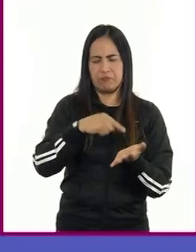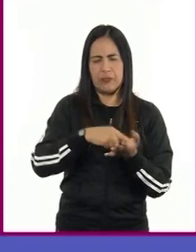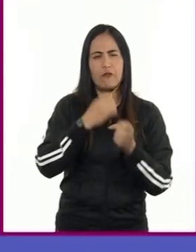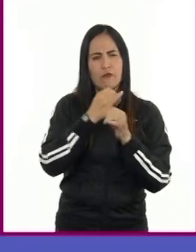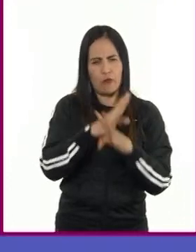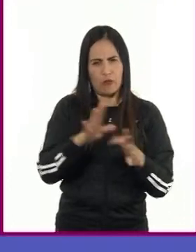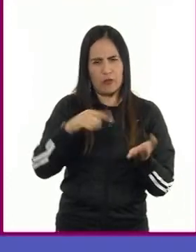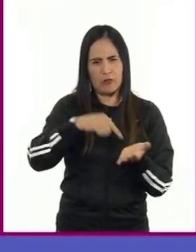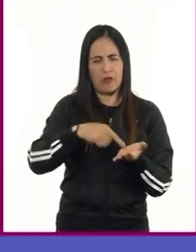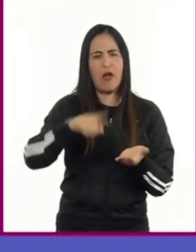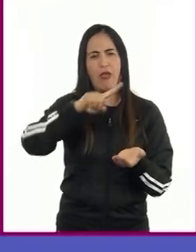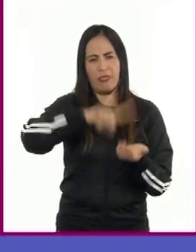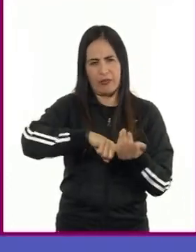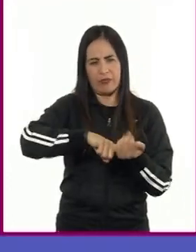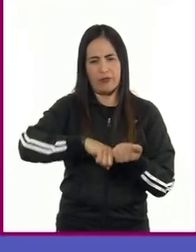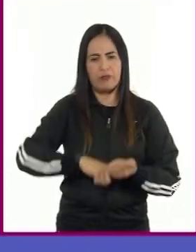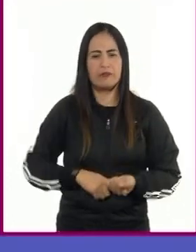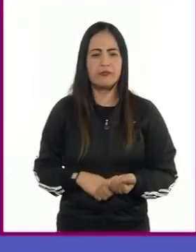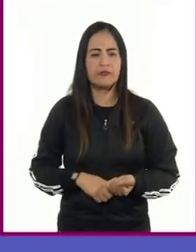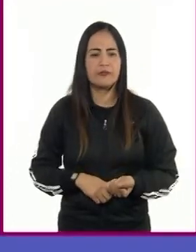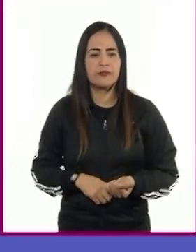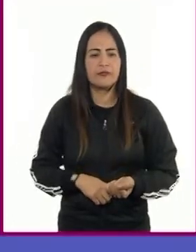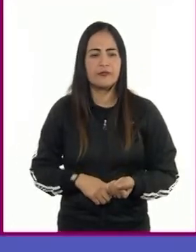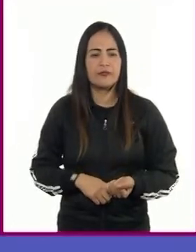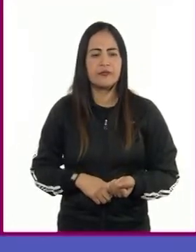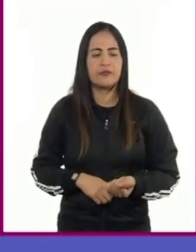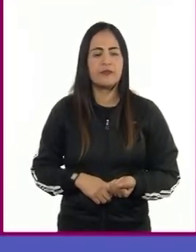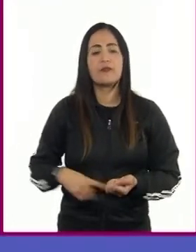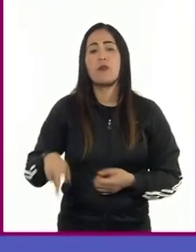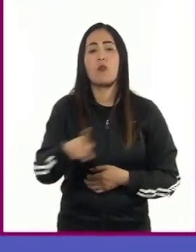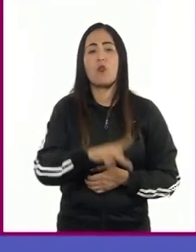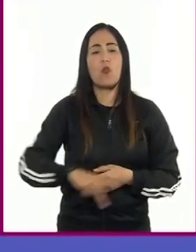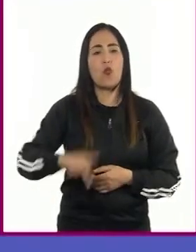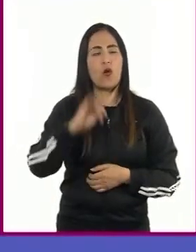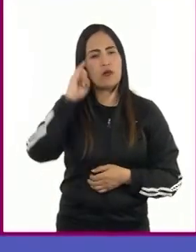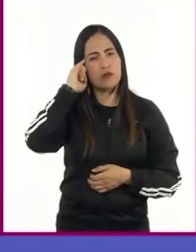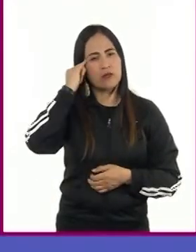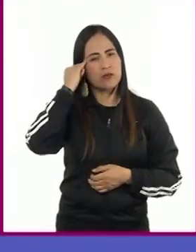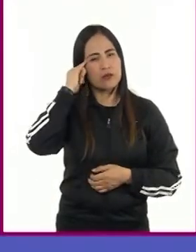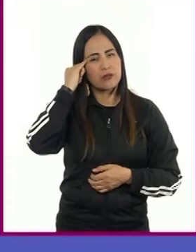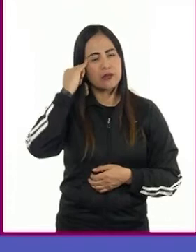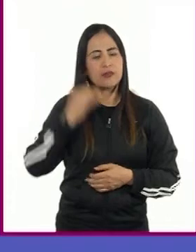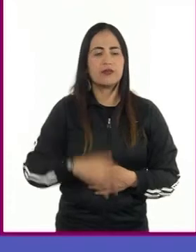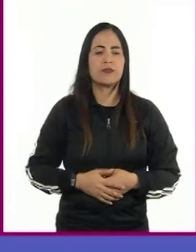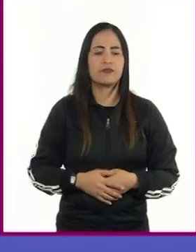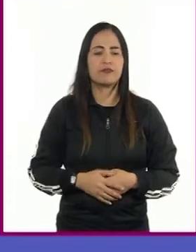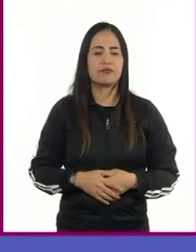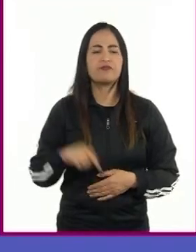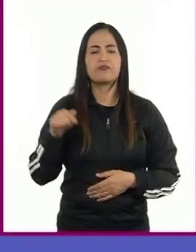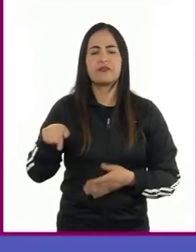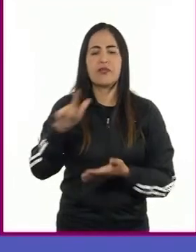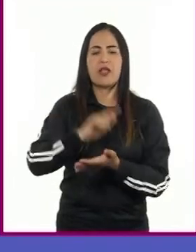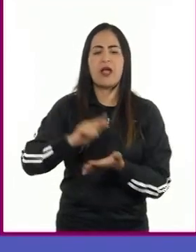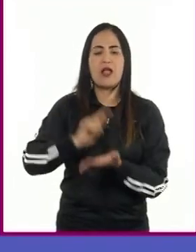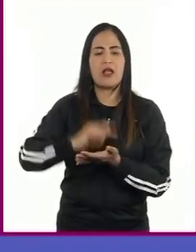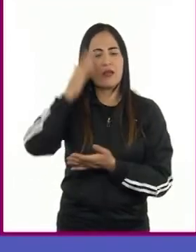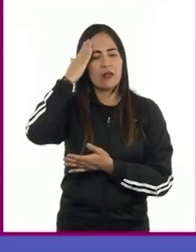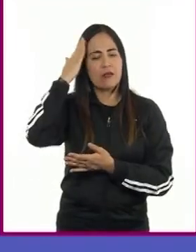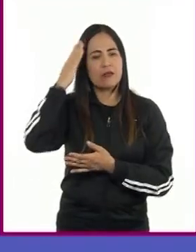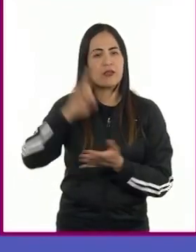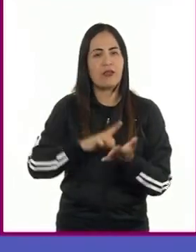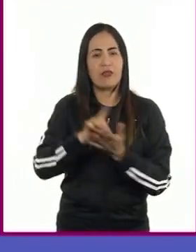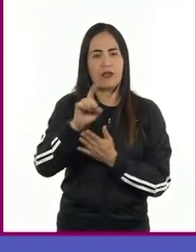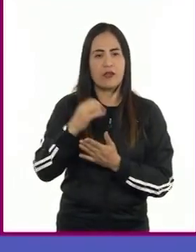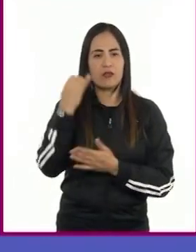de la Constitución Política de los Estados Unidos Mexicanos. Los pueblos indígenas se tomó de la Ley General de Derechos Lingüísticos de